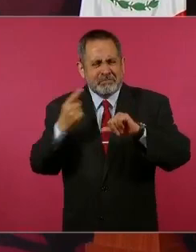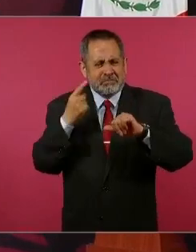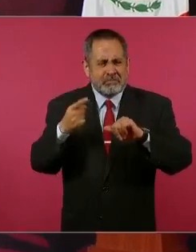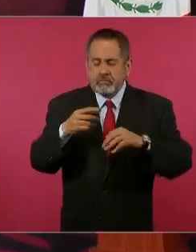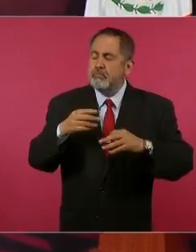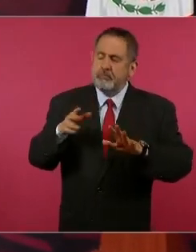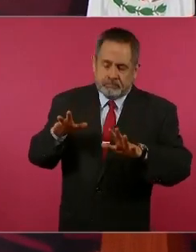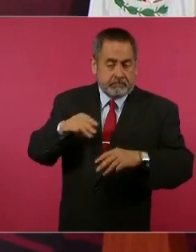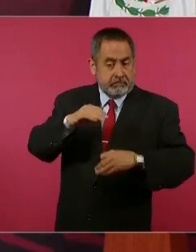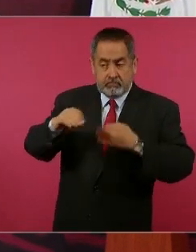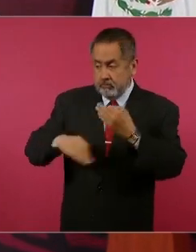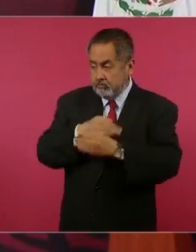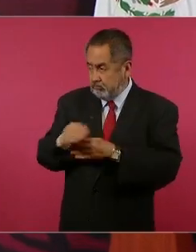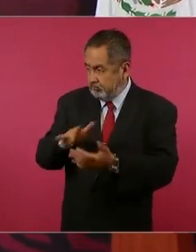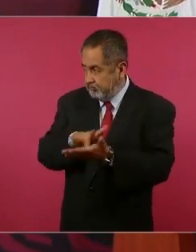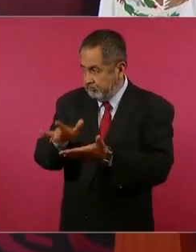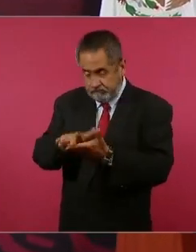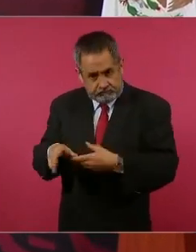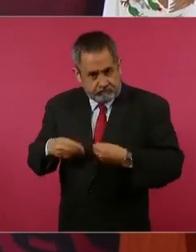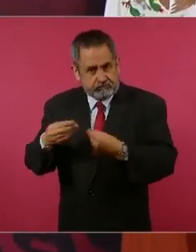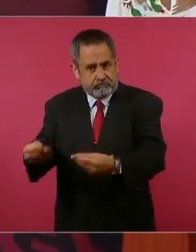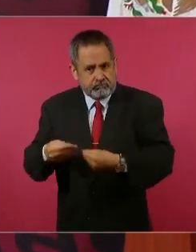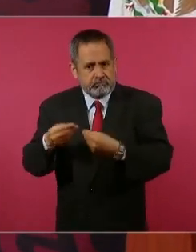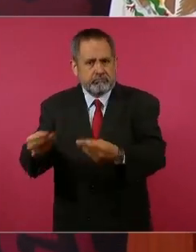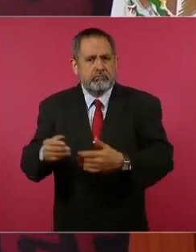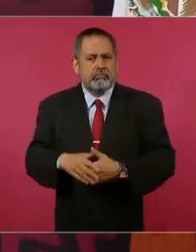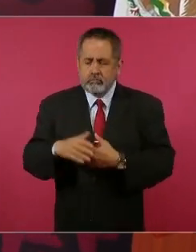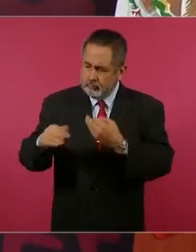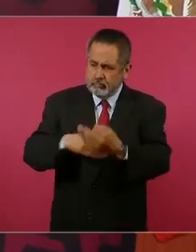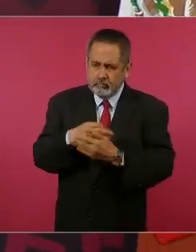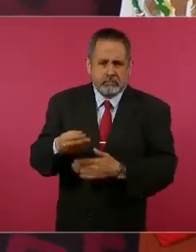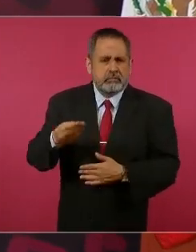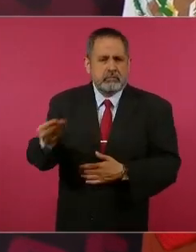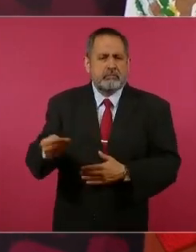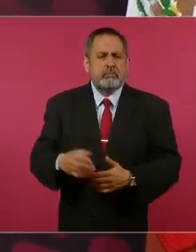A todos se les apoyó. A todos.